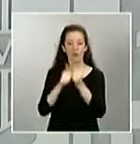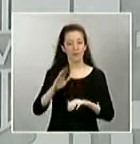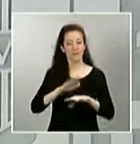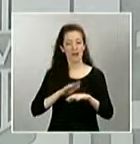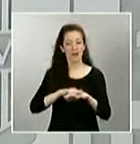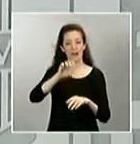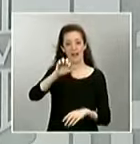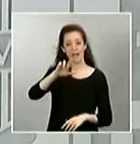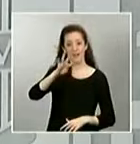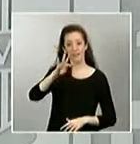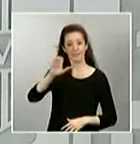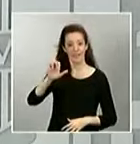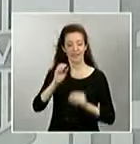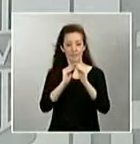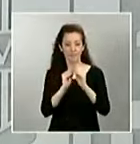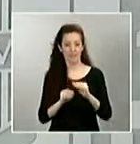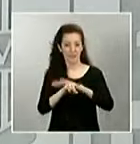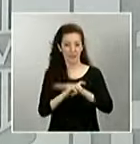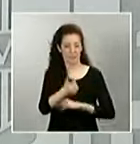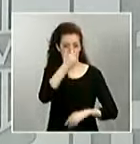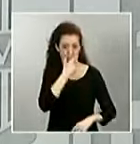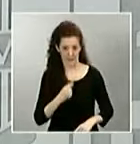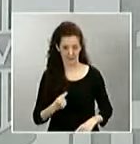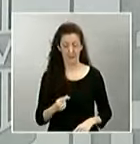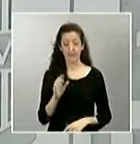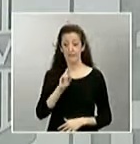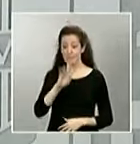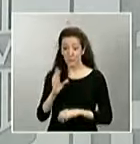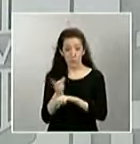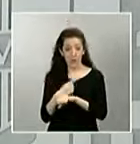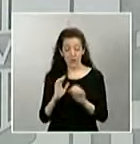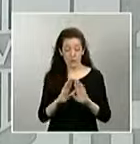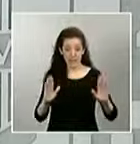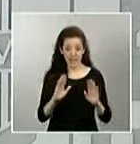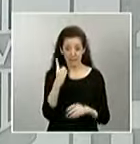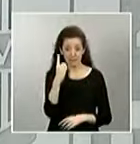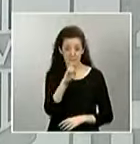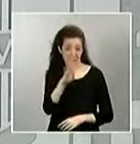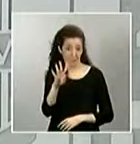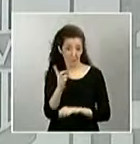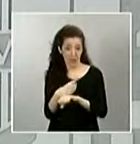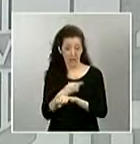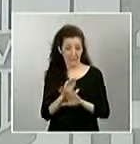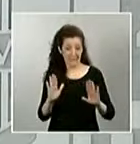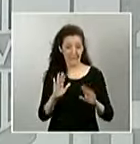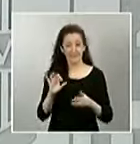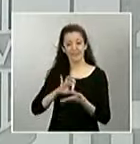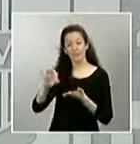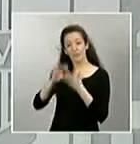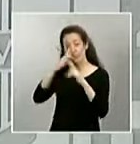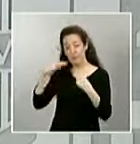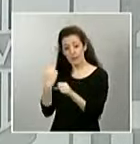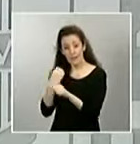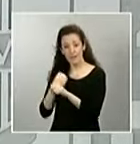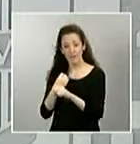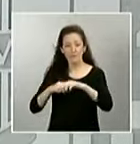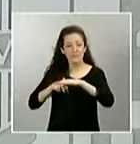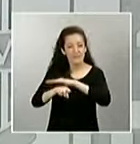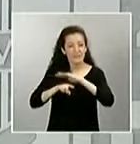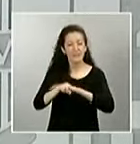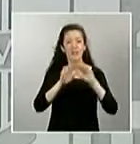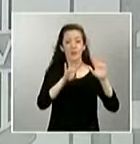porque en tan solo 24 horas el Servicio Público de Empleo ha gestionado 98.000 expedientes